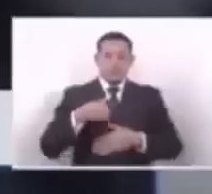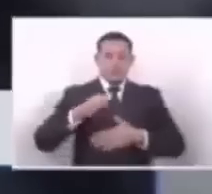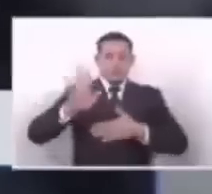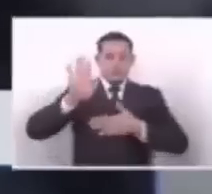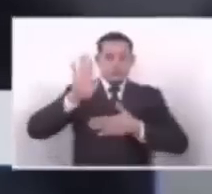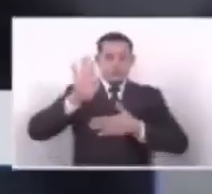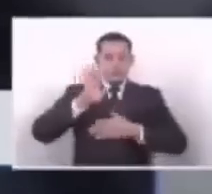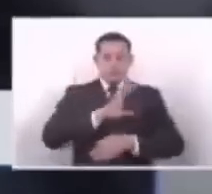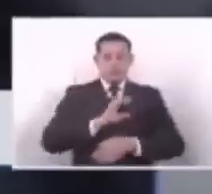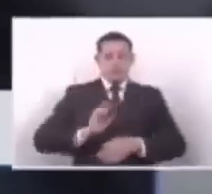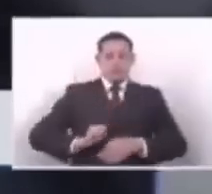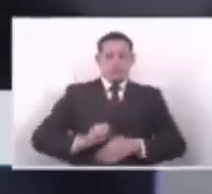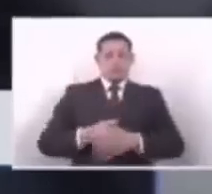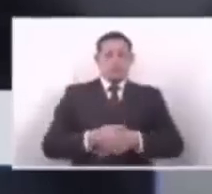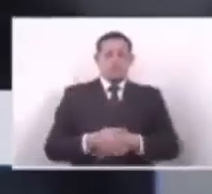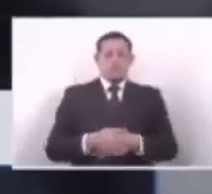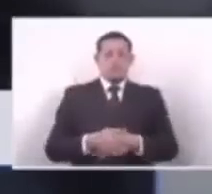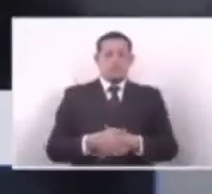programado para el